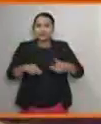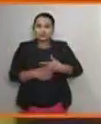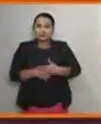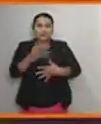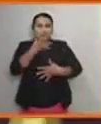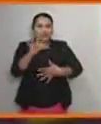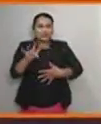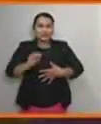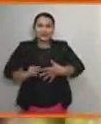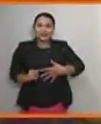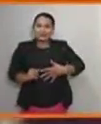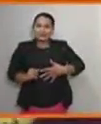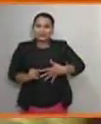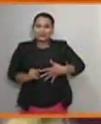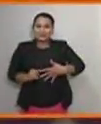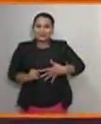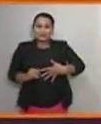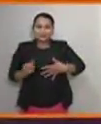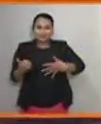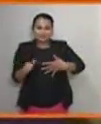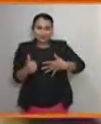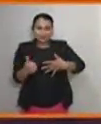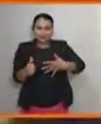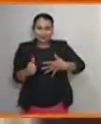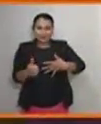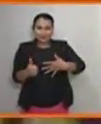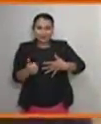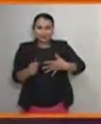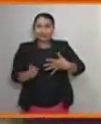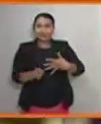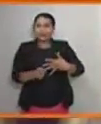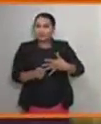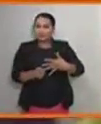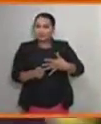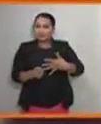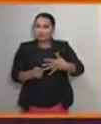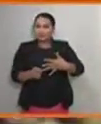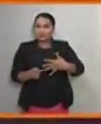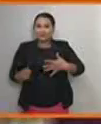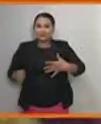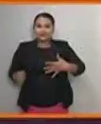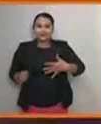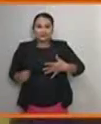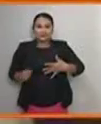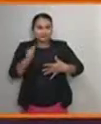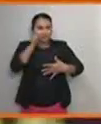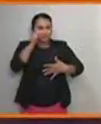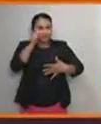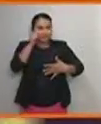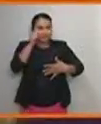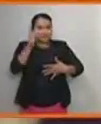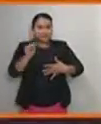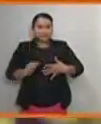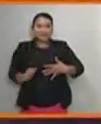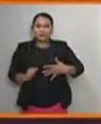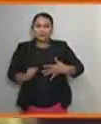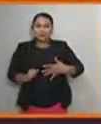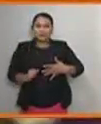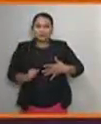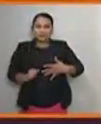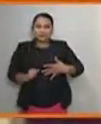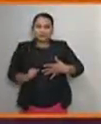Muchísima suerte, porque este es el 10, cuarto número millonario. Atentos, jugadores, porque este es